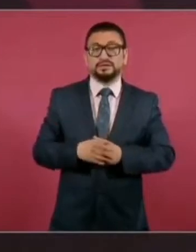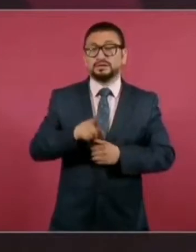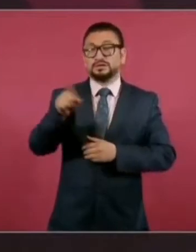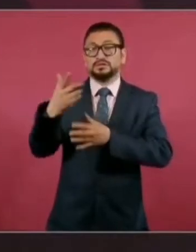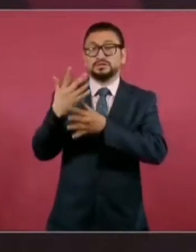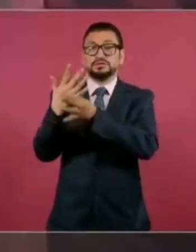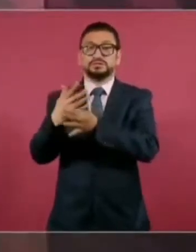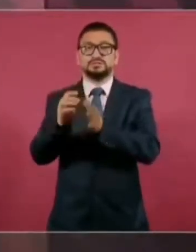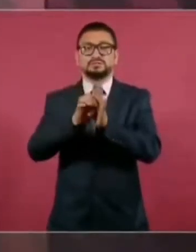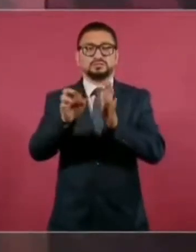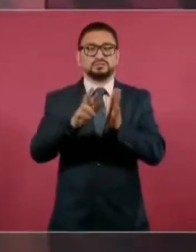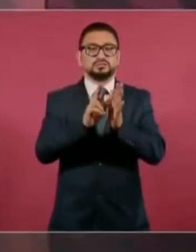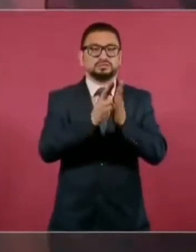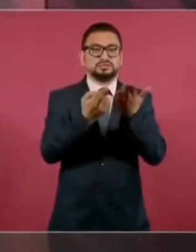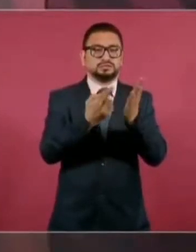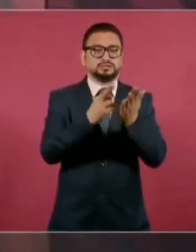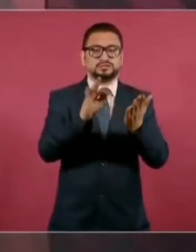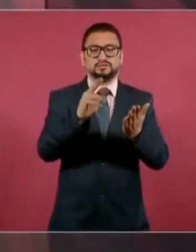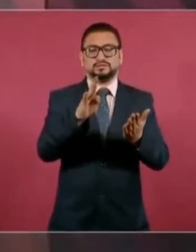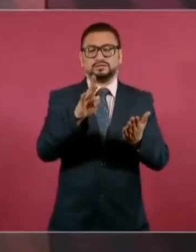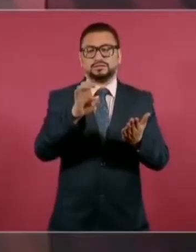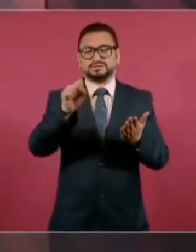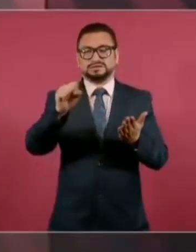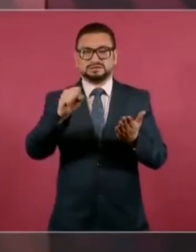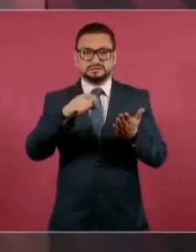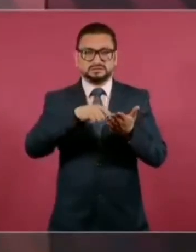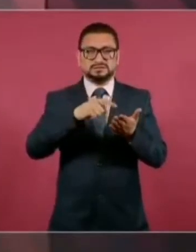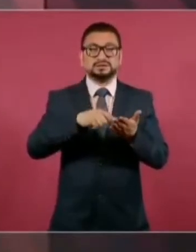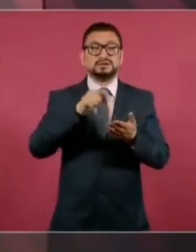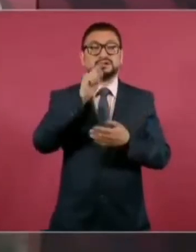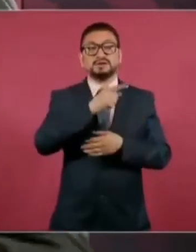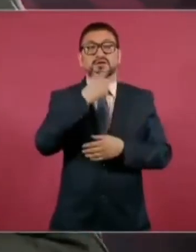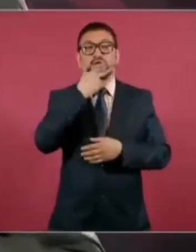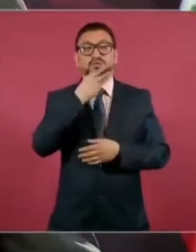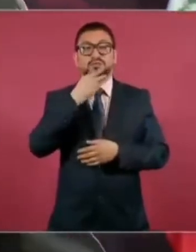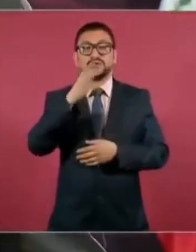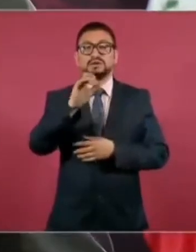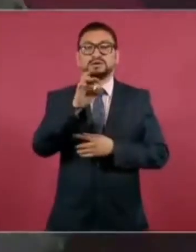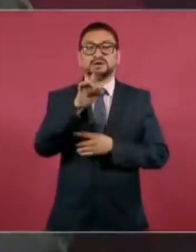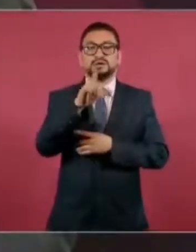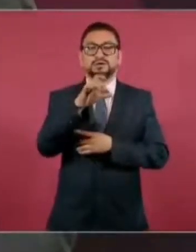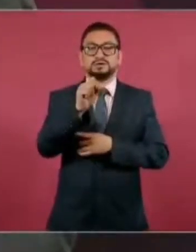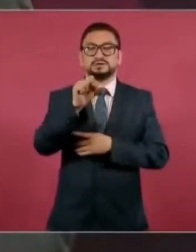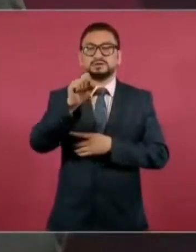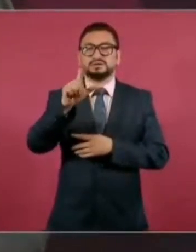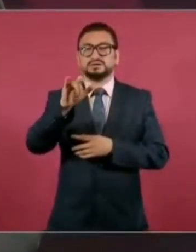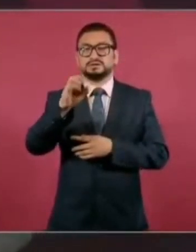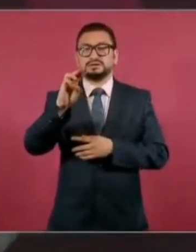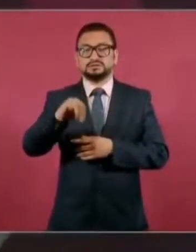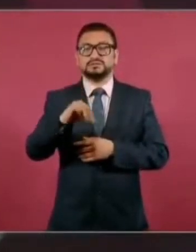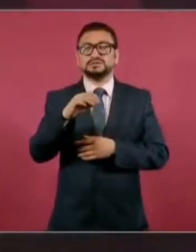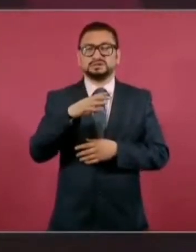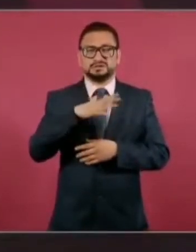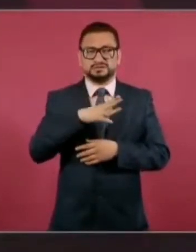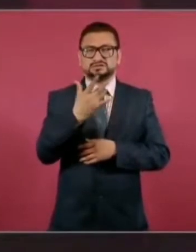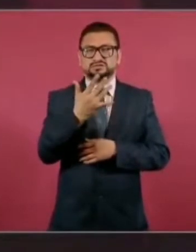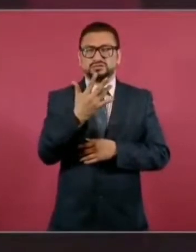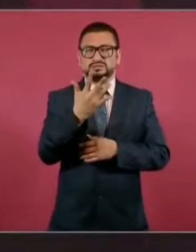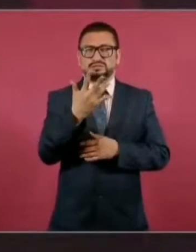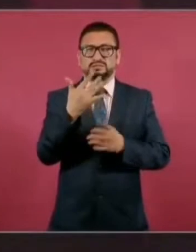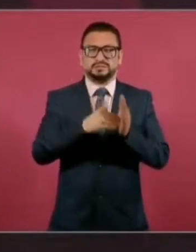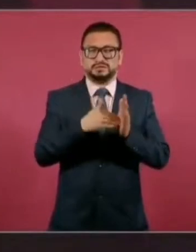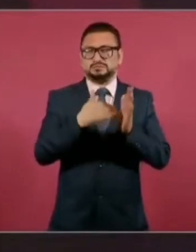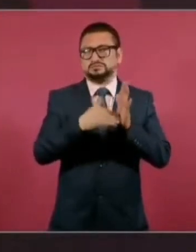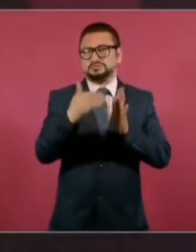según la revista Forbes, Carlos Slim tenía, creo que 50 mil millones